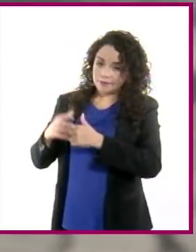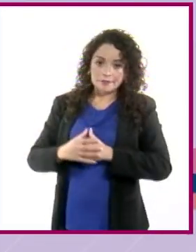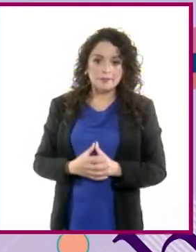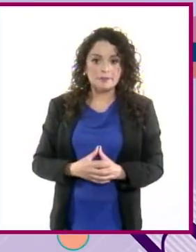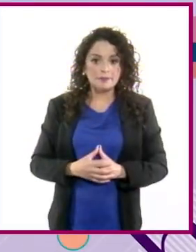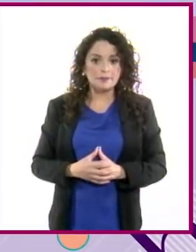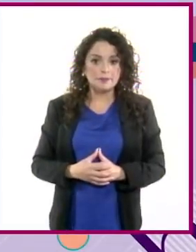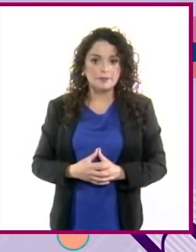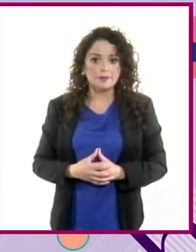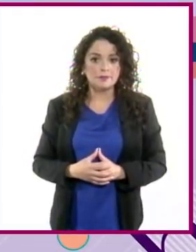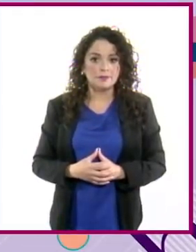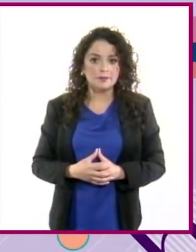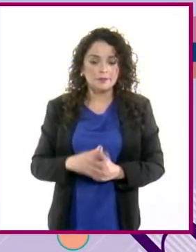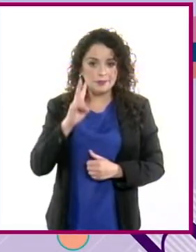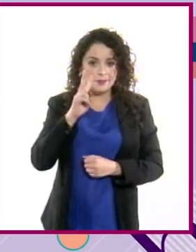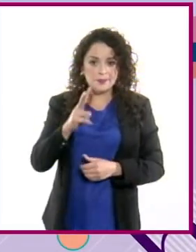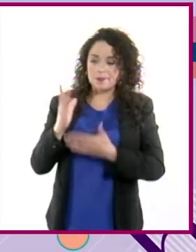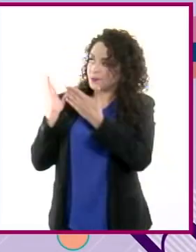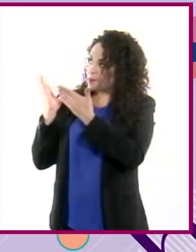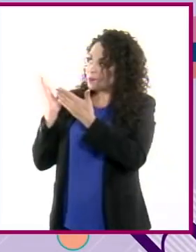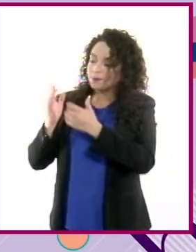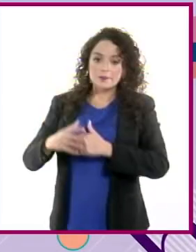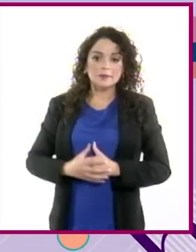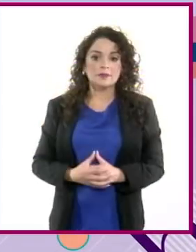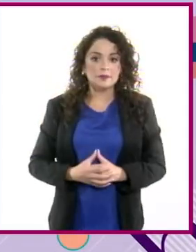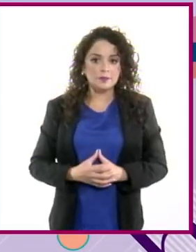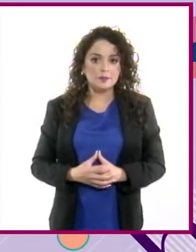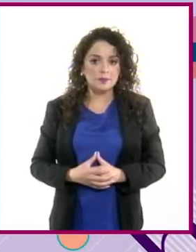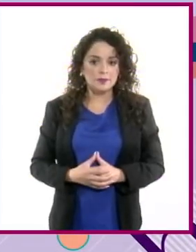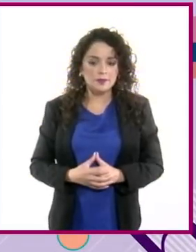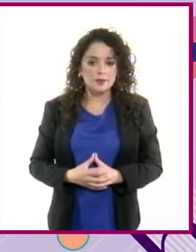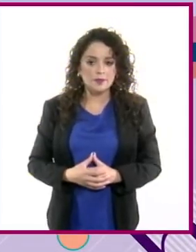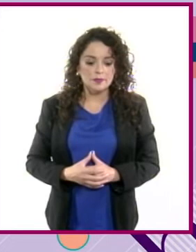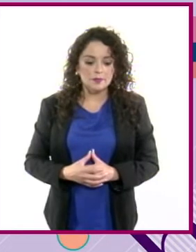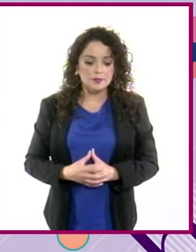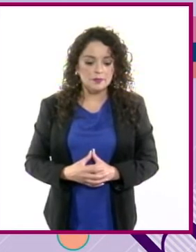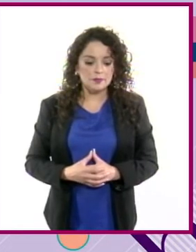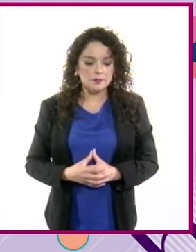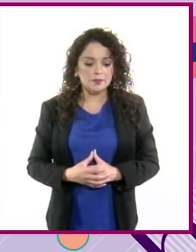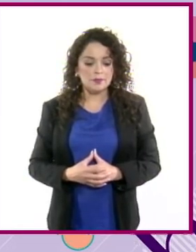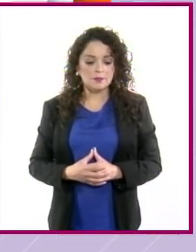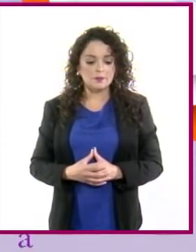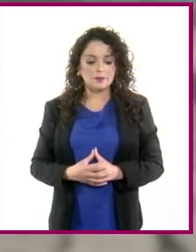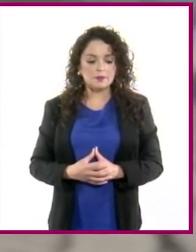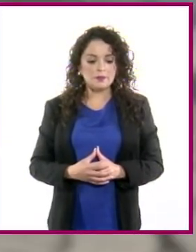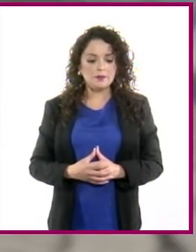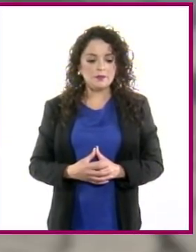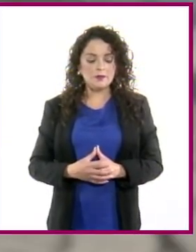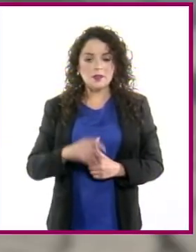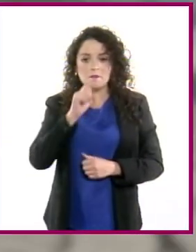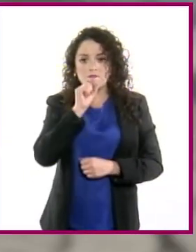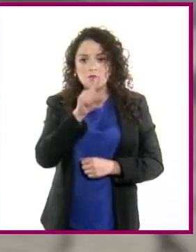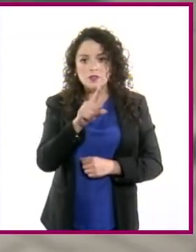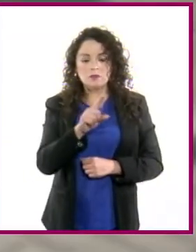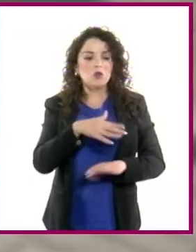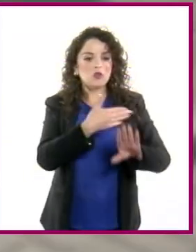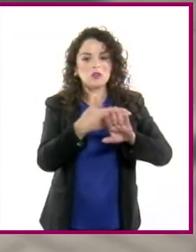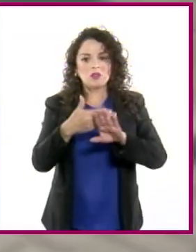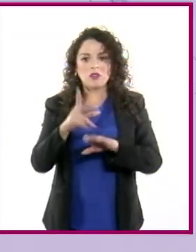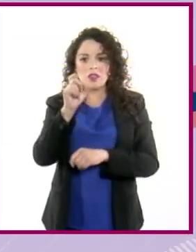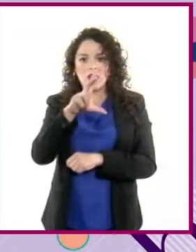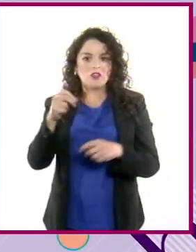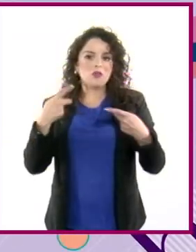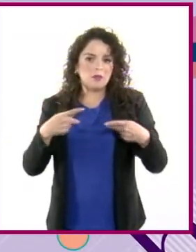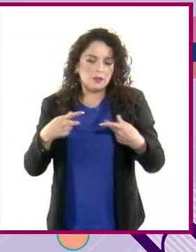física. La violencia se relaciona con ejercer poder o la fuerza física sobre los otros y también con hacerles daño.